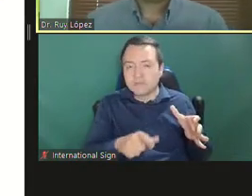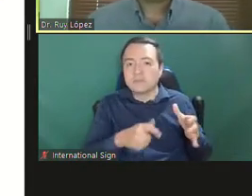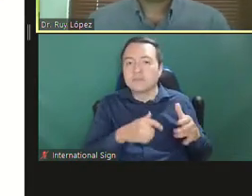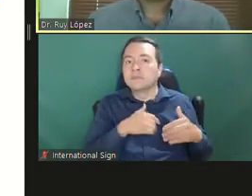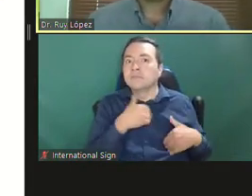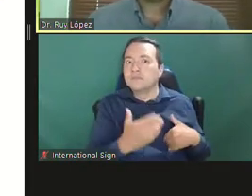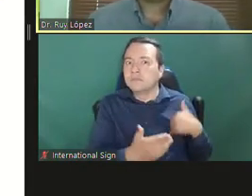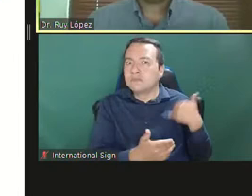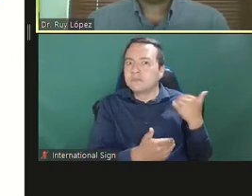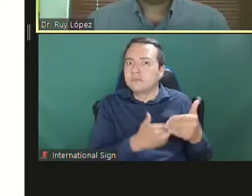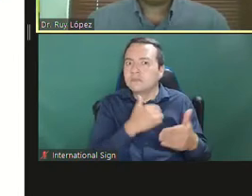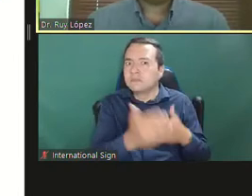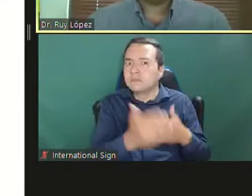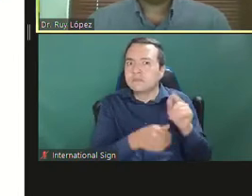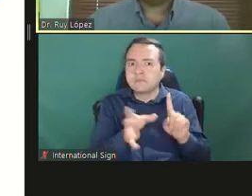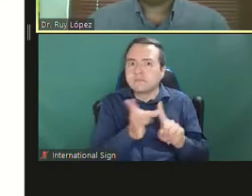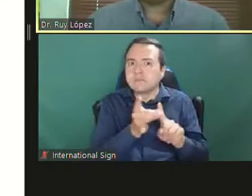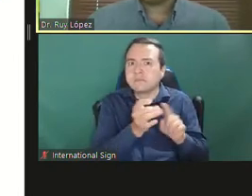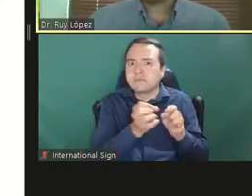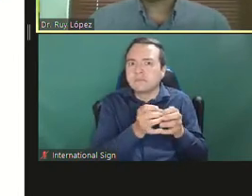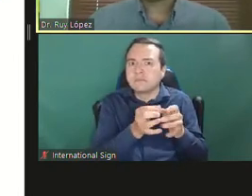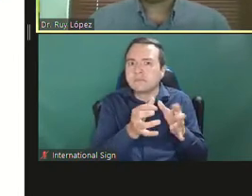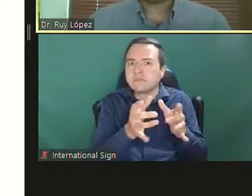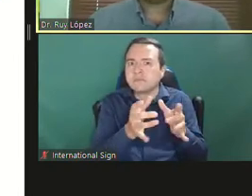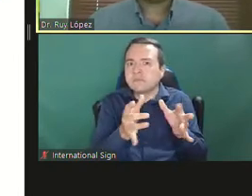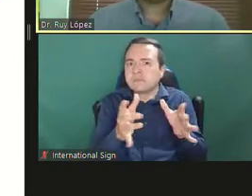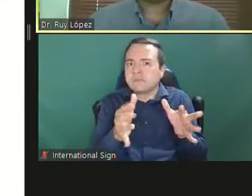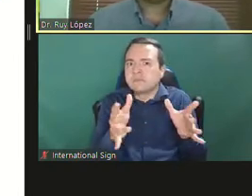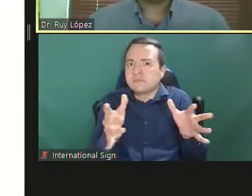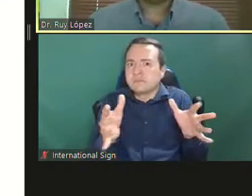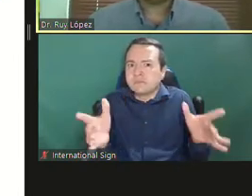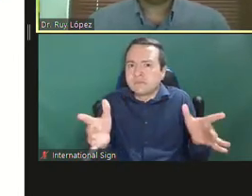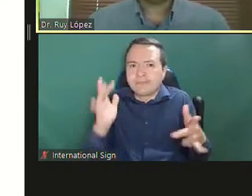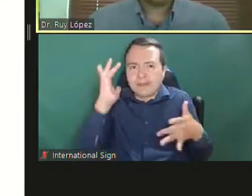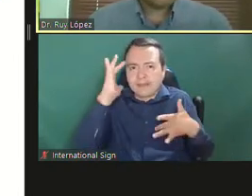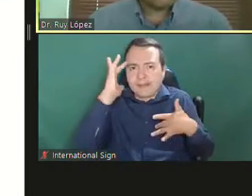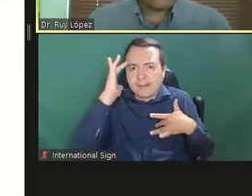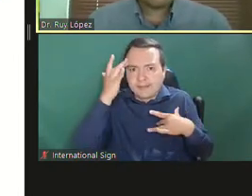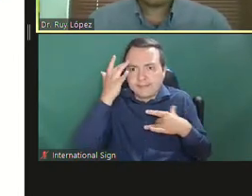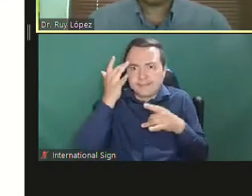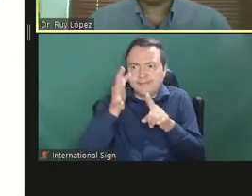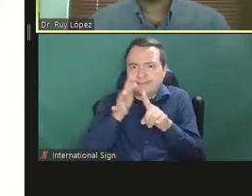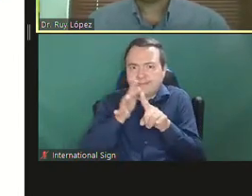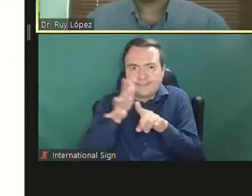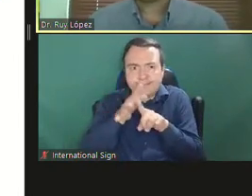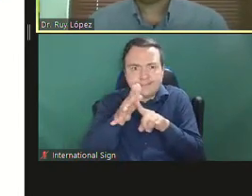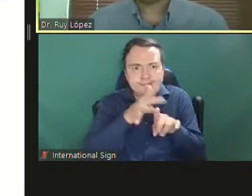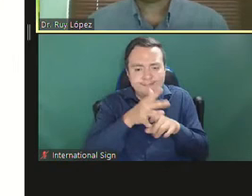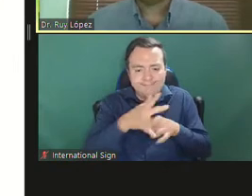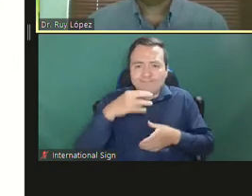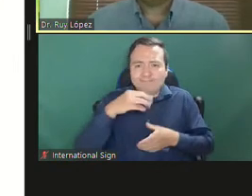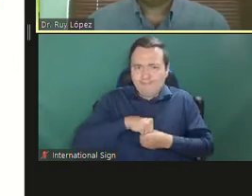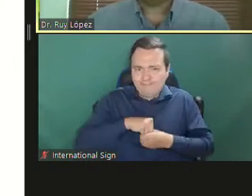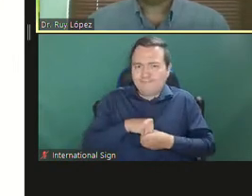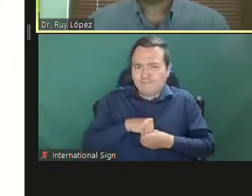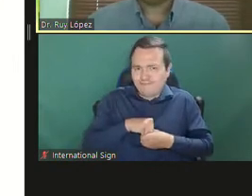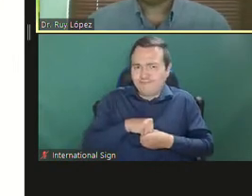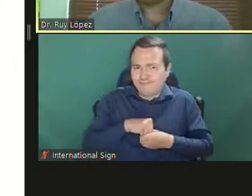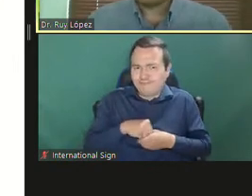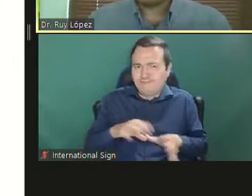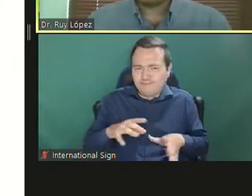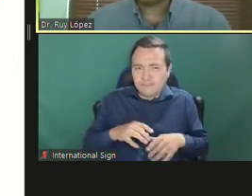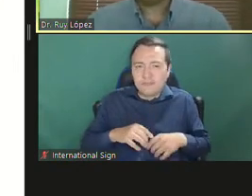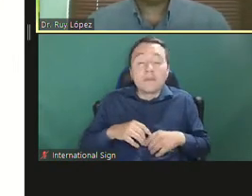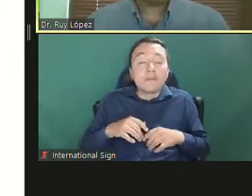desde hace ya varias décadas de enfermedades crónicas no transmisibles especialmente aquellas asociadas a obesidad